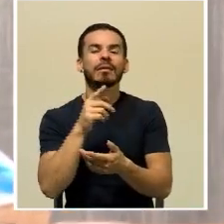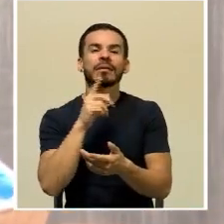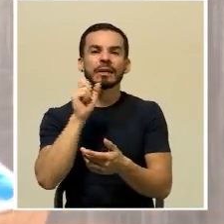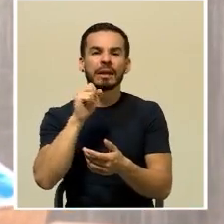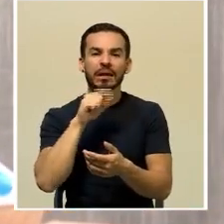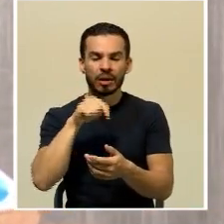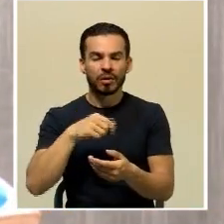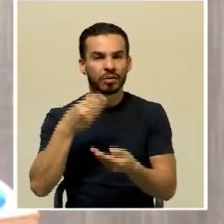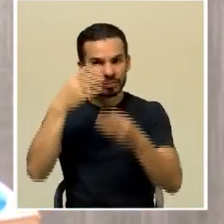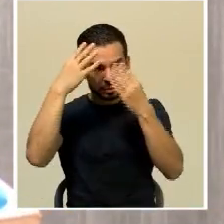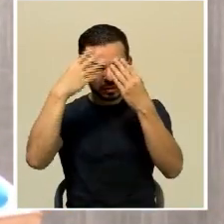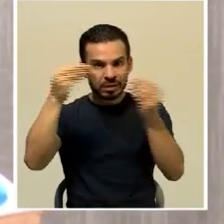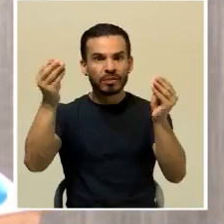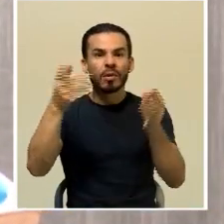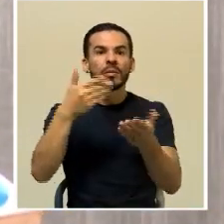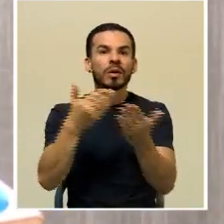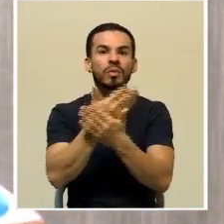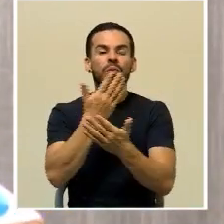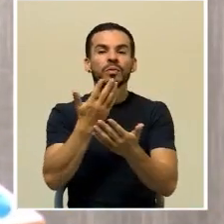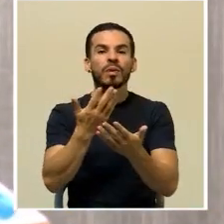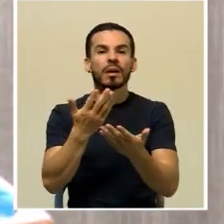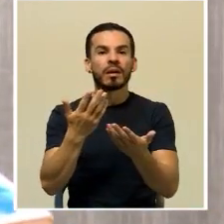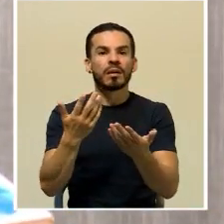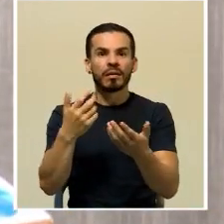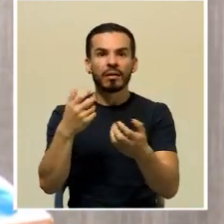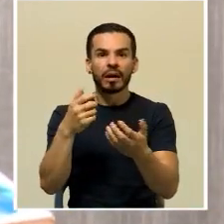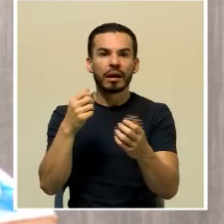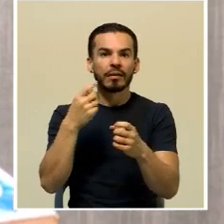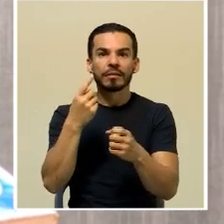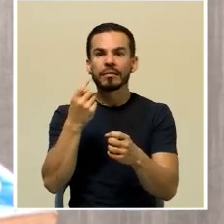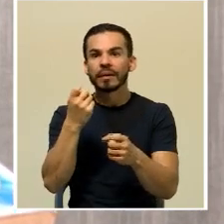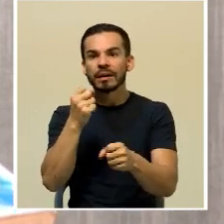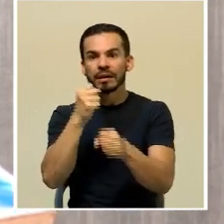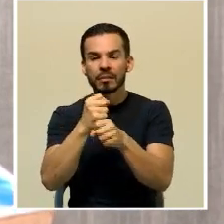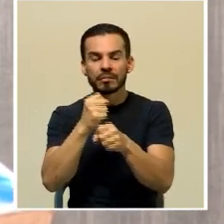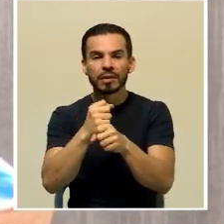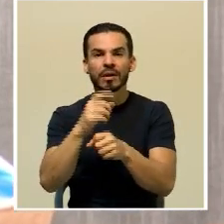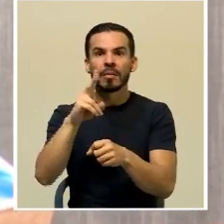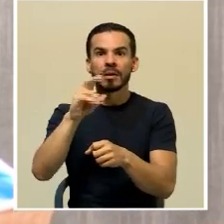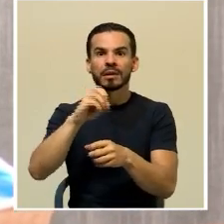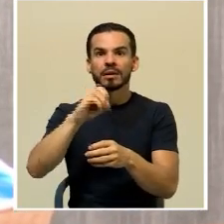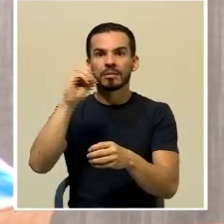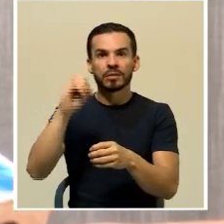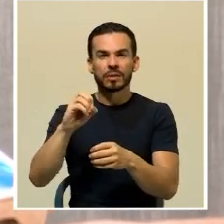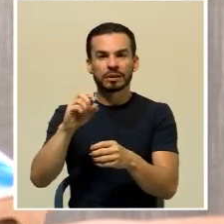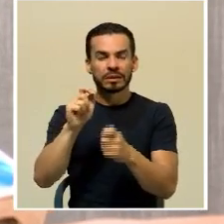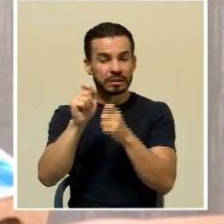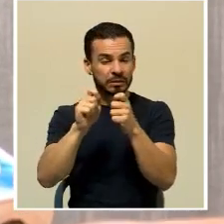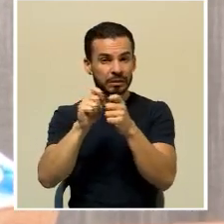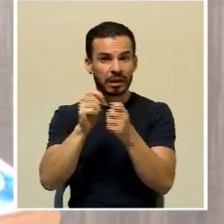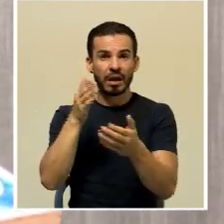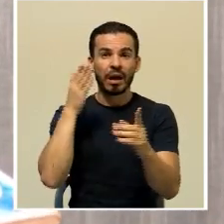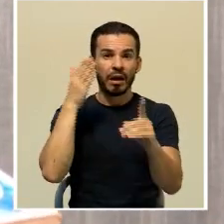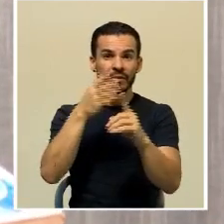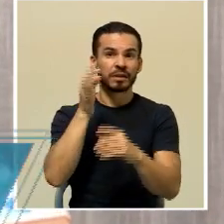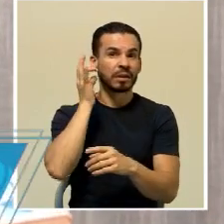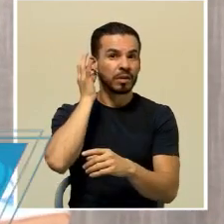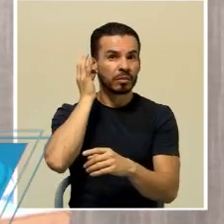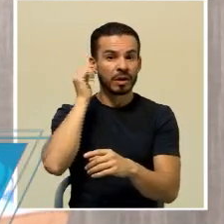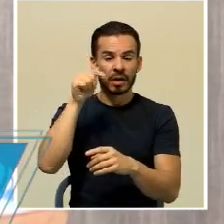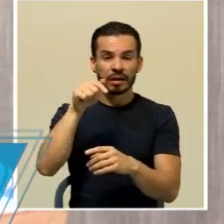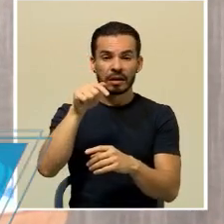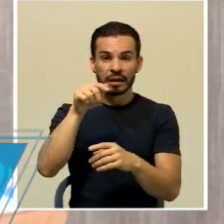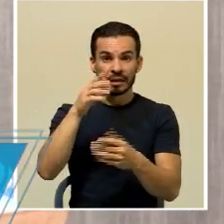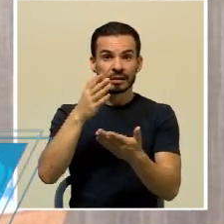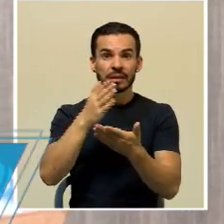hoy se anuncia un dato nuevo sobre desempleo y que llega al 20%, particularmente afectando a las mujeres, que en